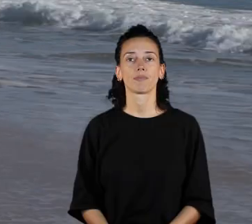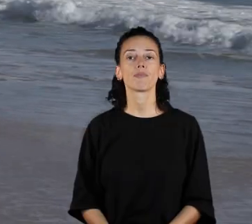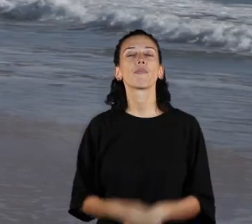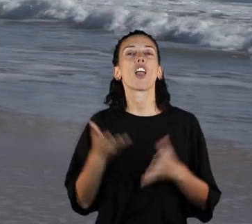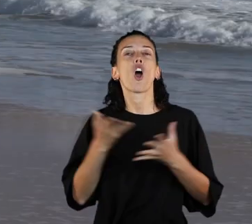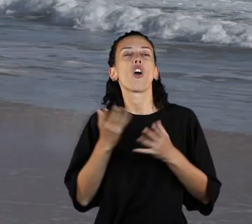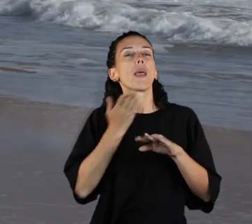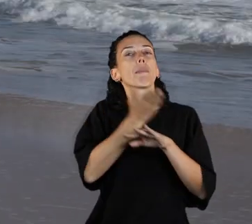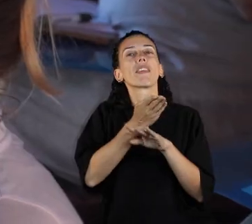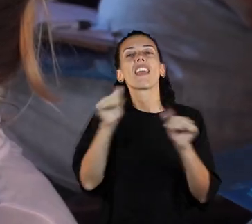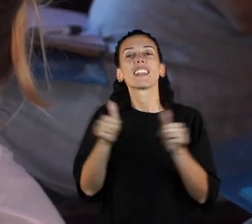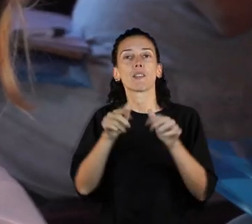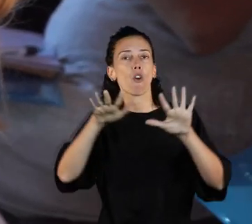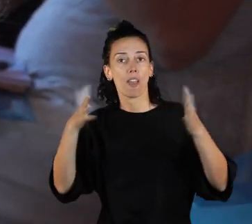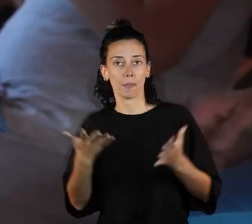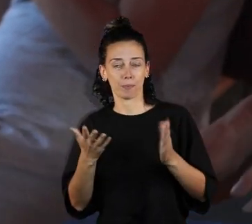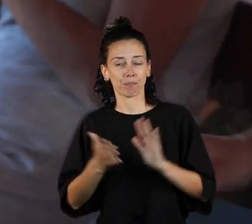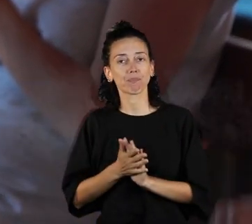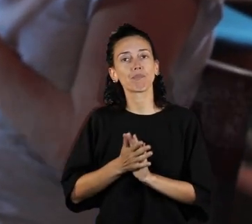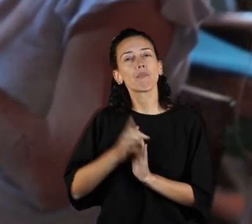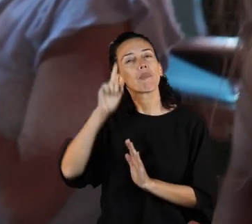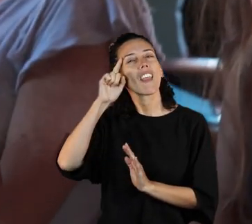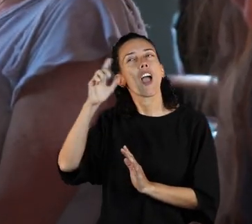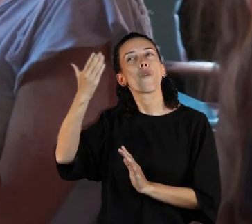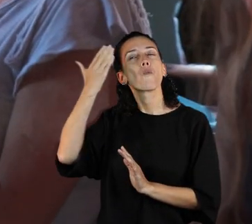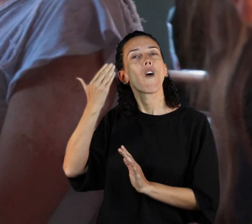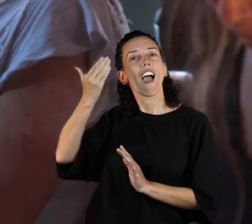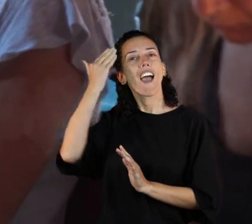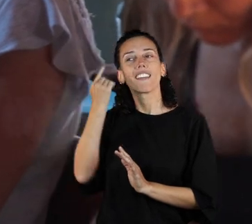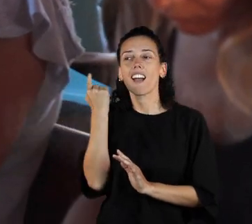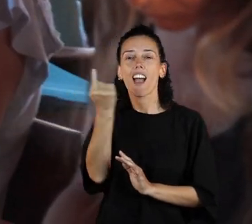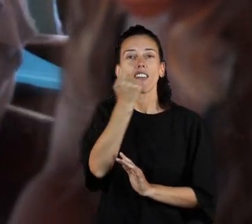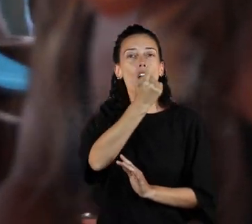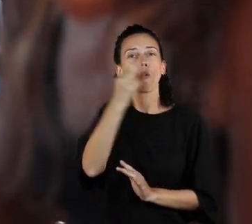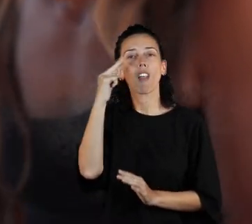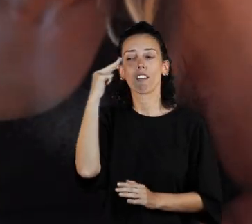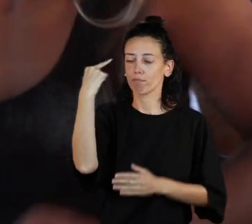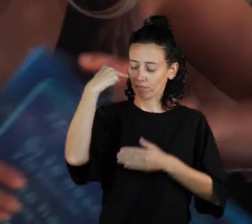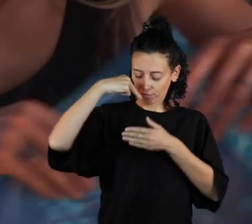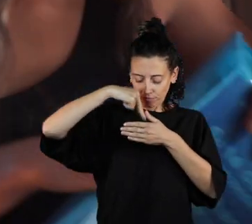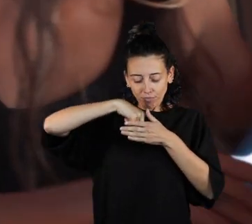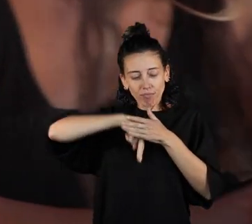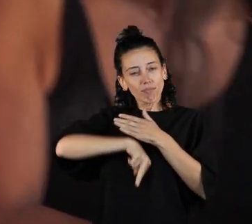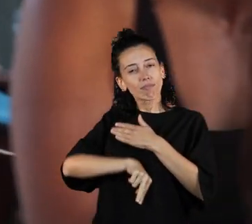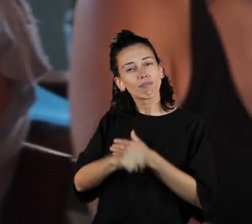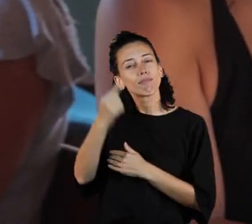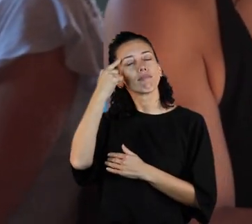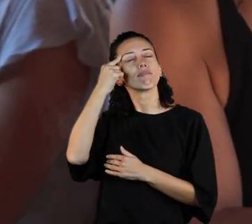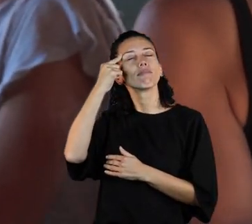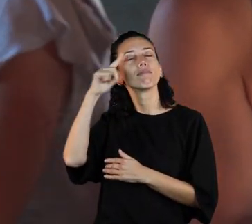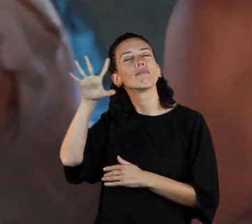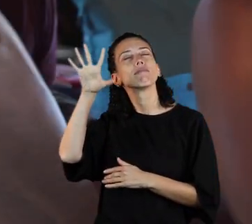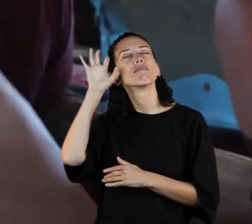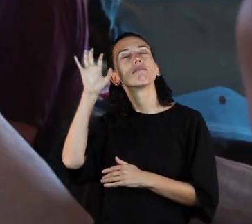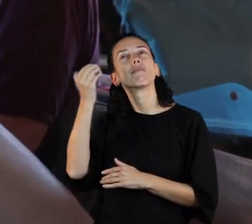Lo que le vamos a pedir es recordarse, realmente en el sentido, como se dice, pasar por el